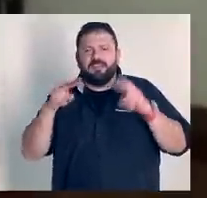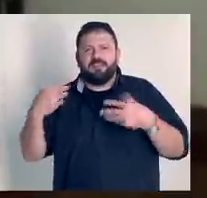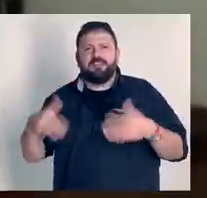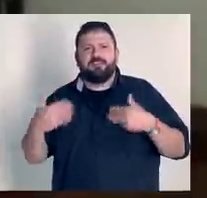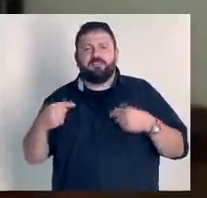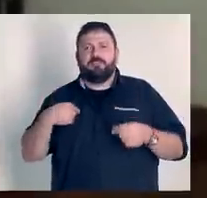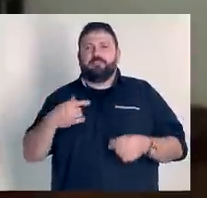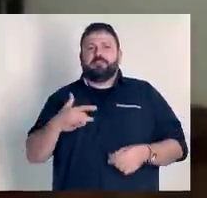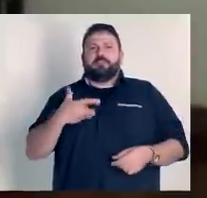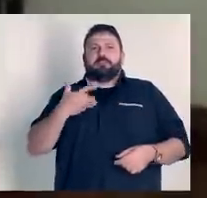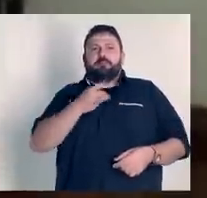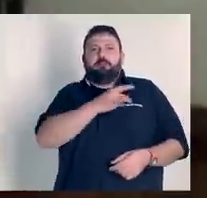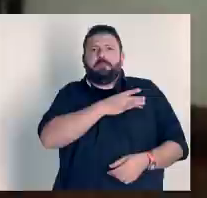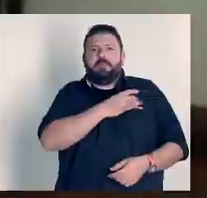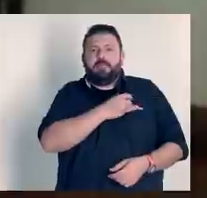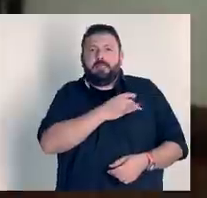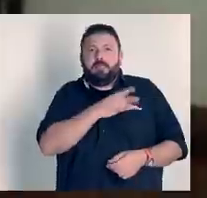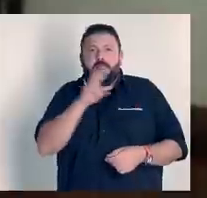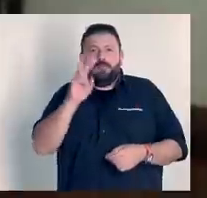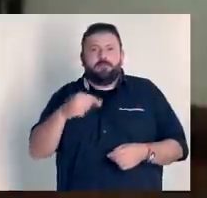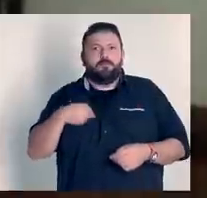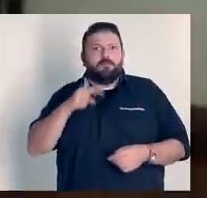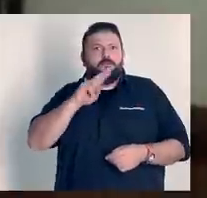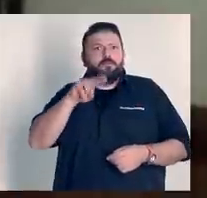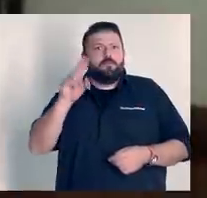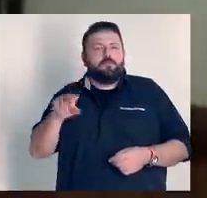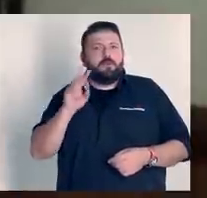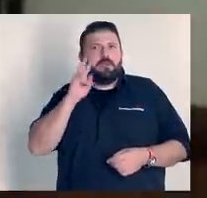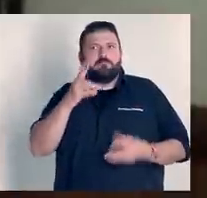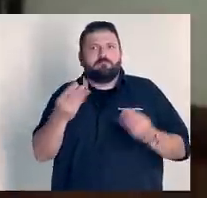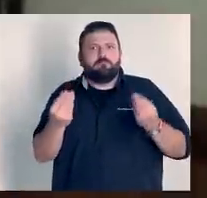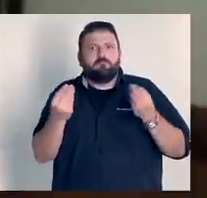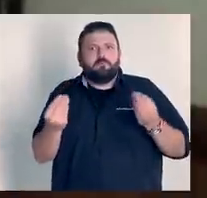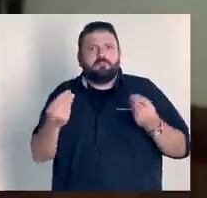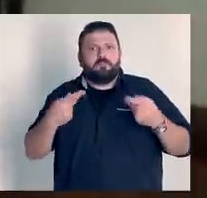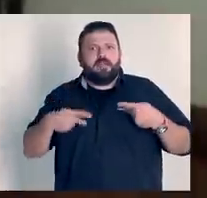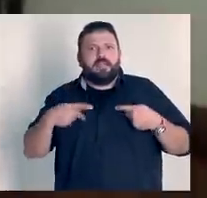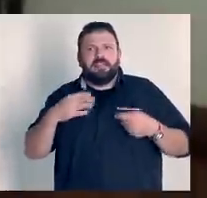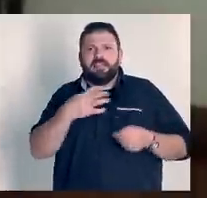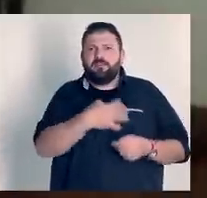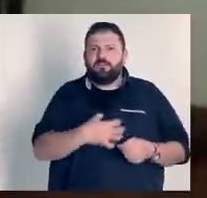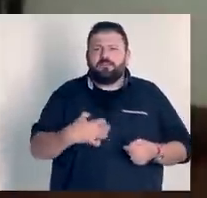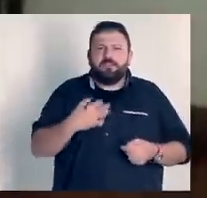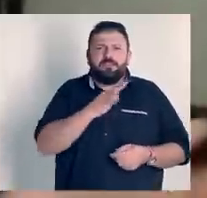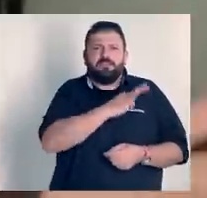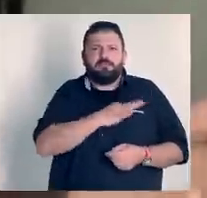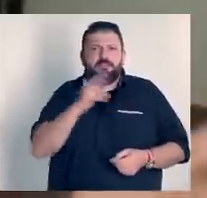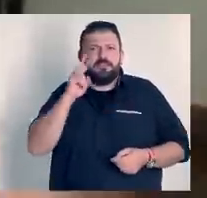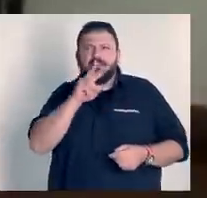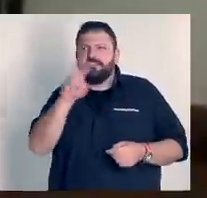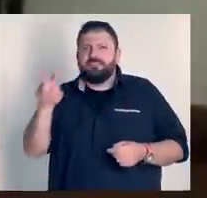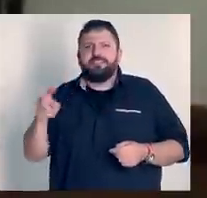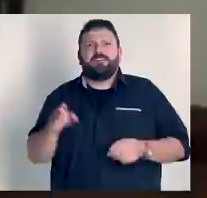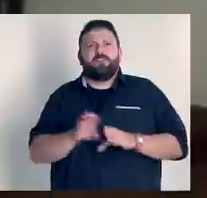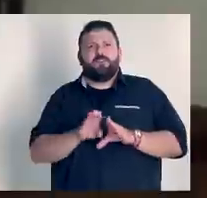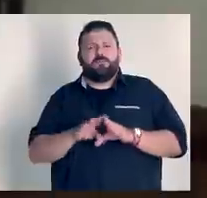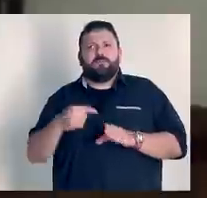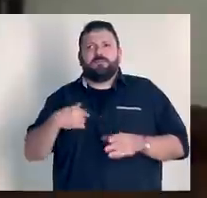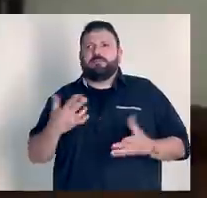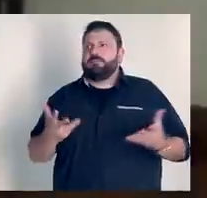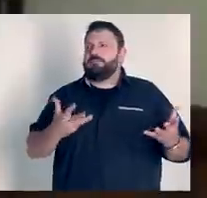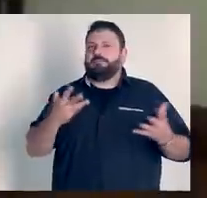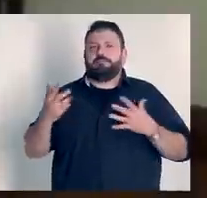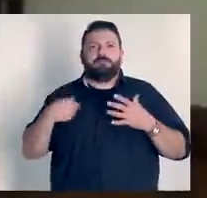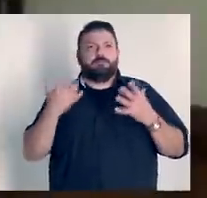poco de temor, porque nunca en mi vida había visto tanta gente tan contenta y tan feliz. Qué absurdo que me causara temor ver a tanta gente